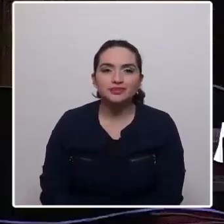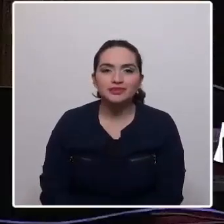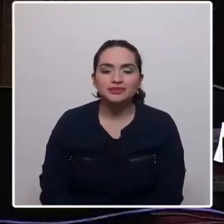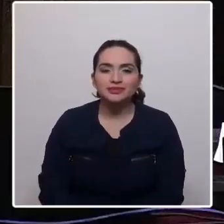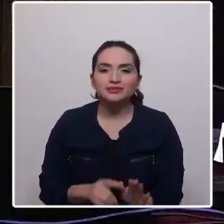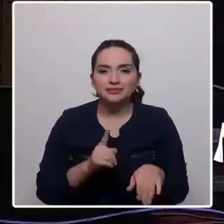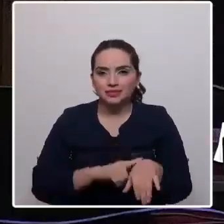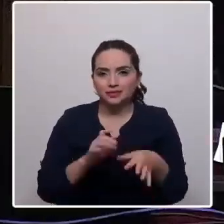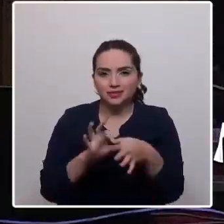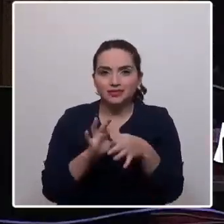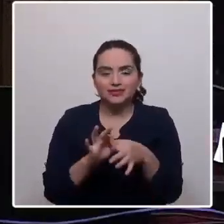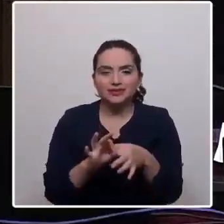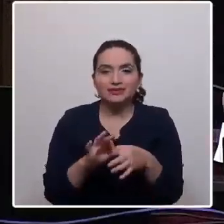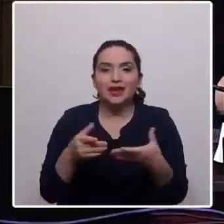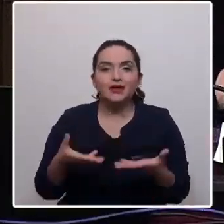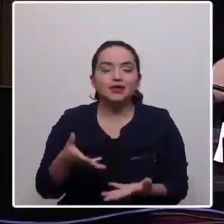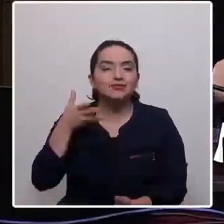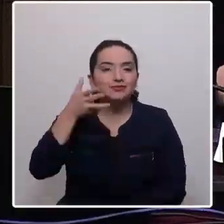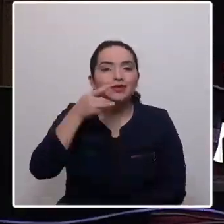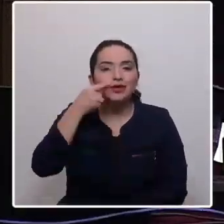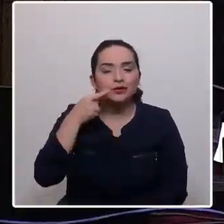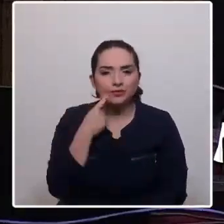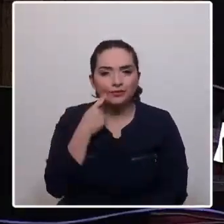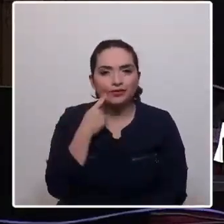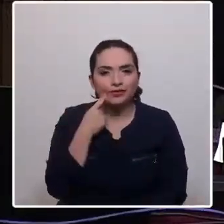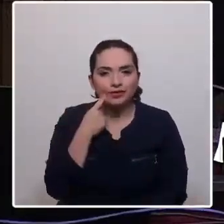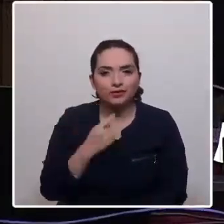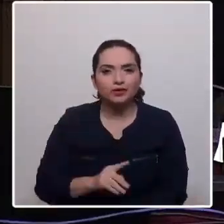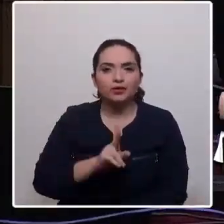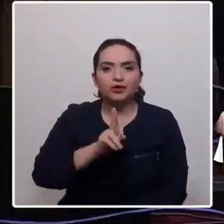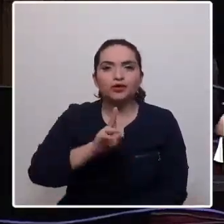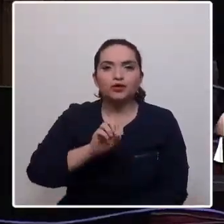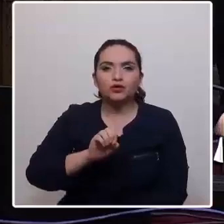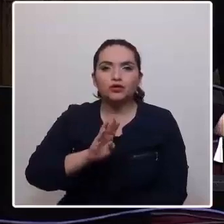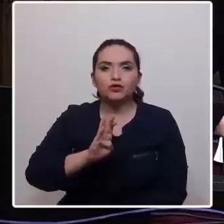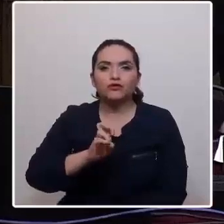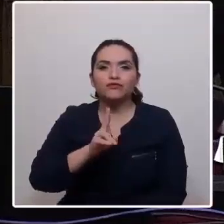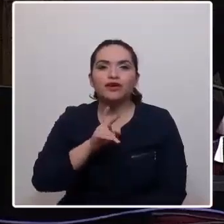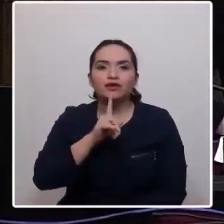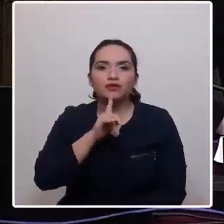Tiempo, gracias. Tiene la palabra el convencional Roberto Vega.